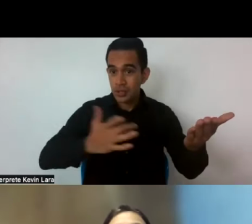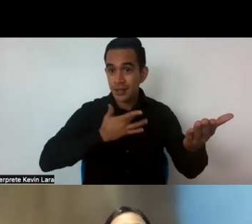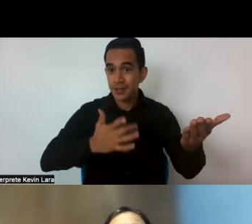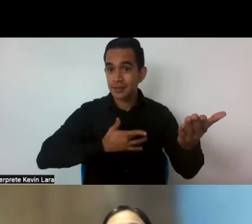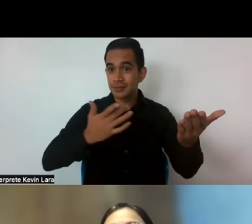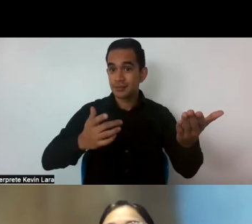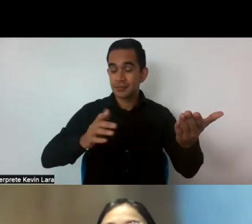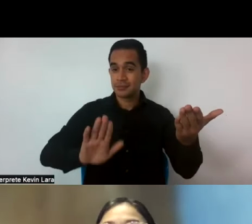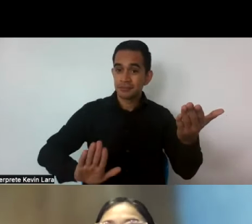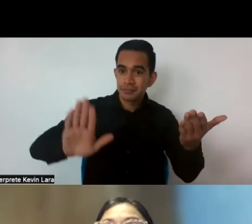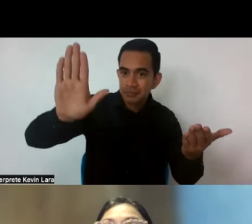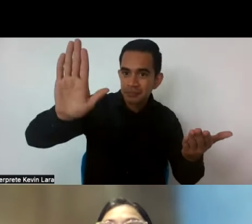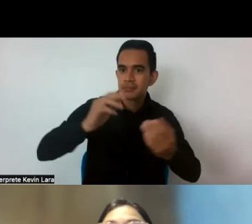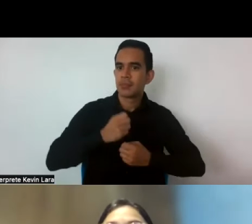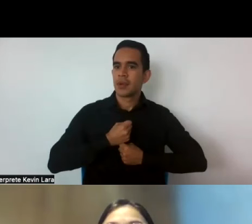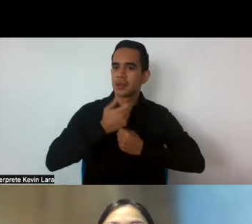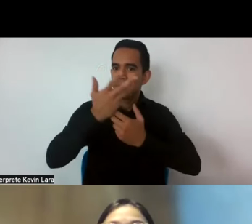comentario adicional.